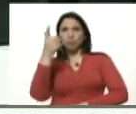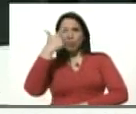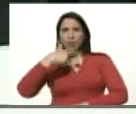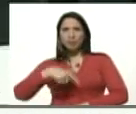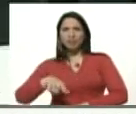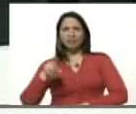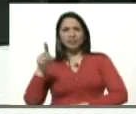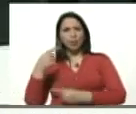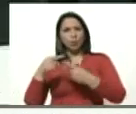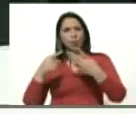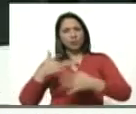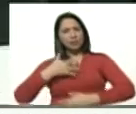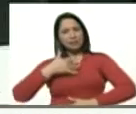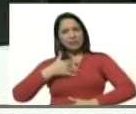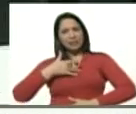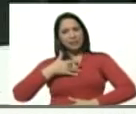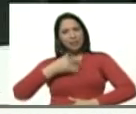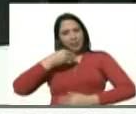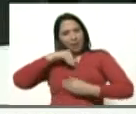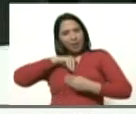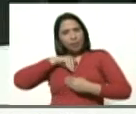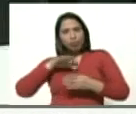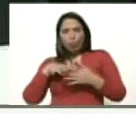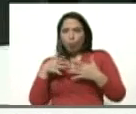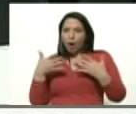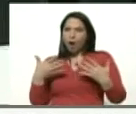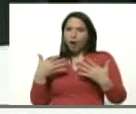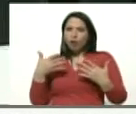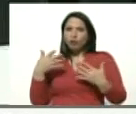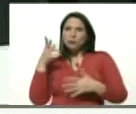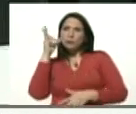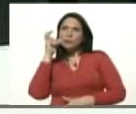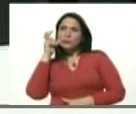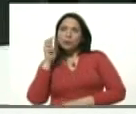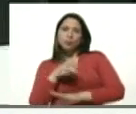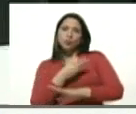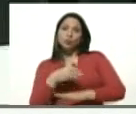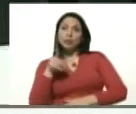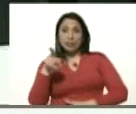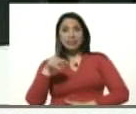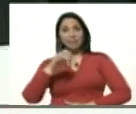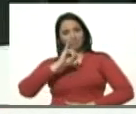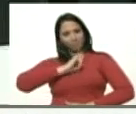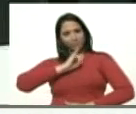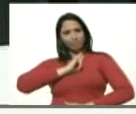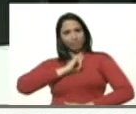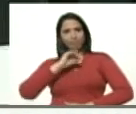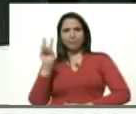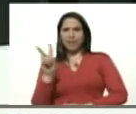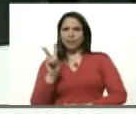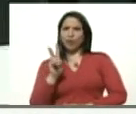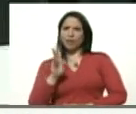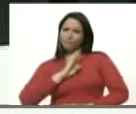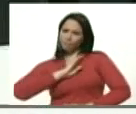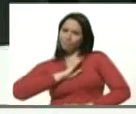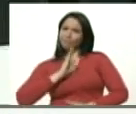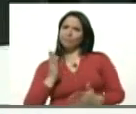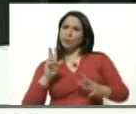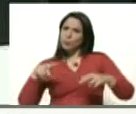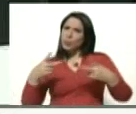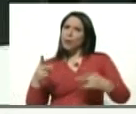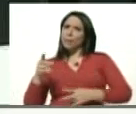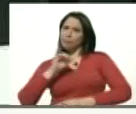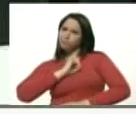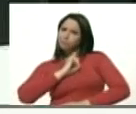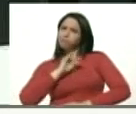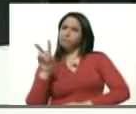Esa cosa que uno siente por dentro cuando suena esa música, esa es la venezolanidad. La nueva